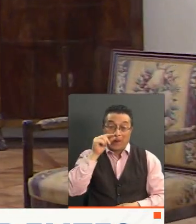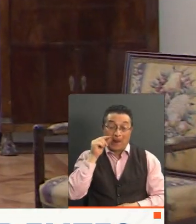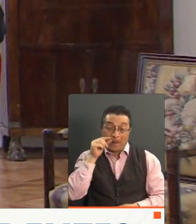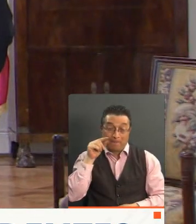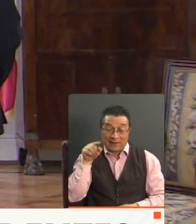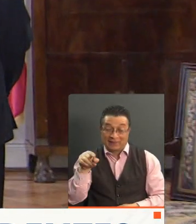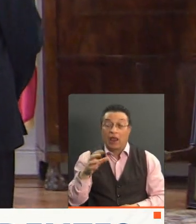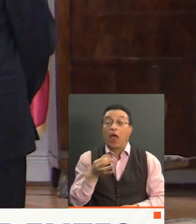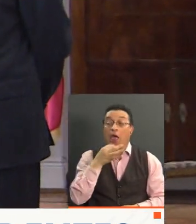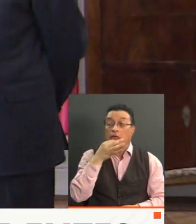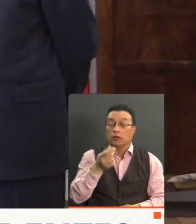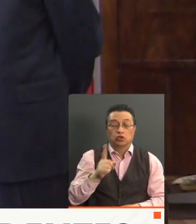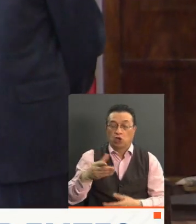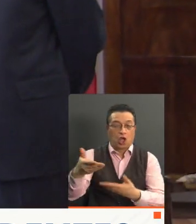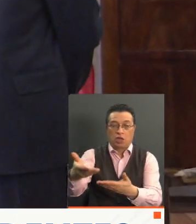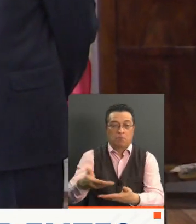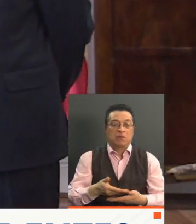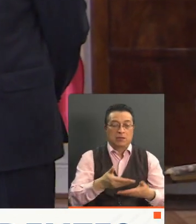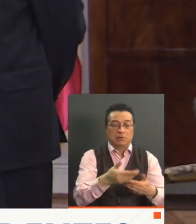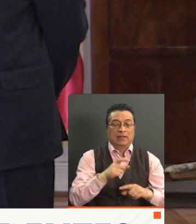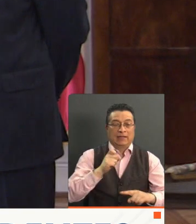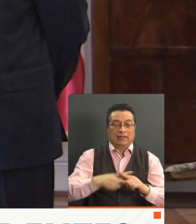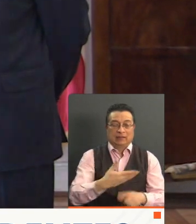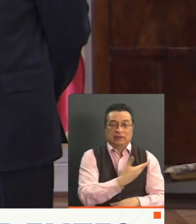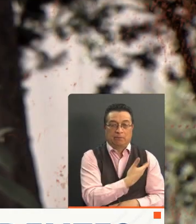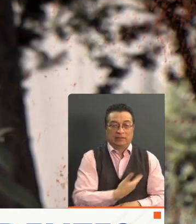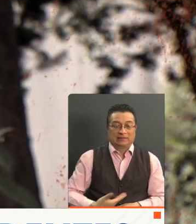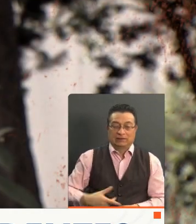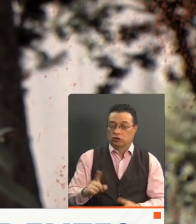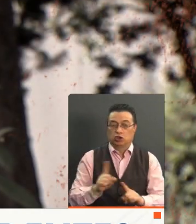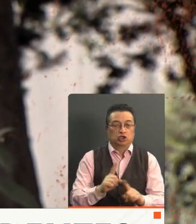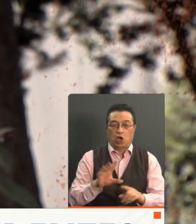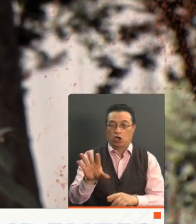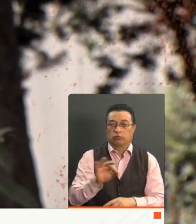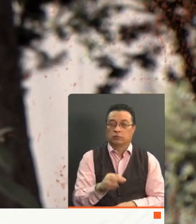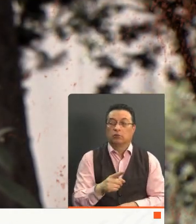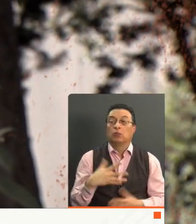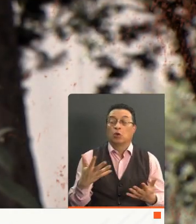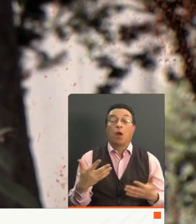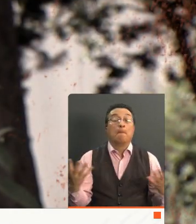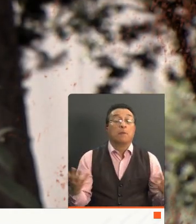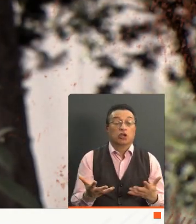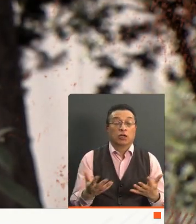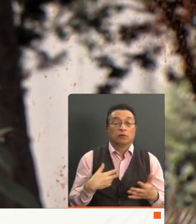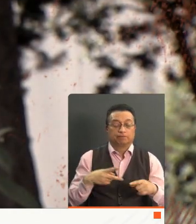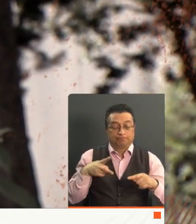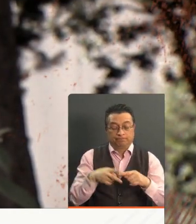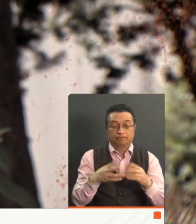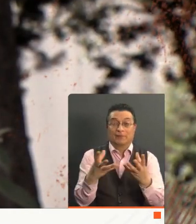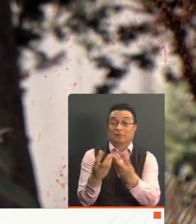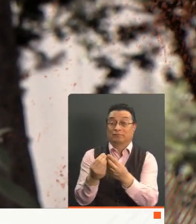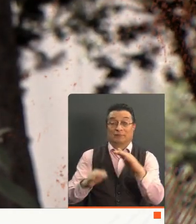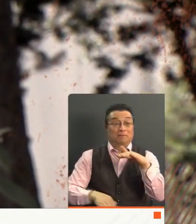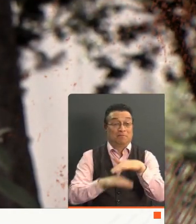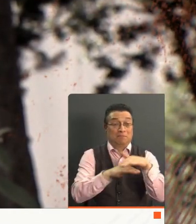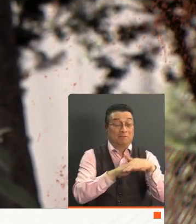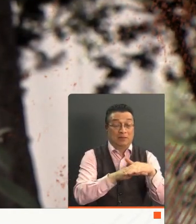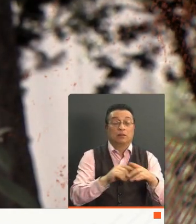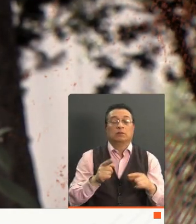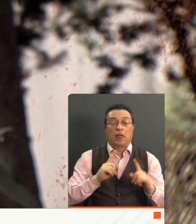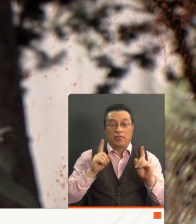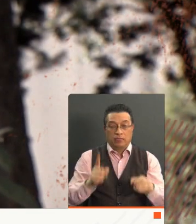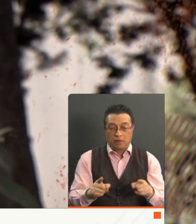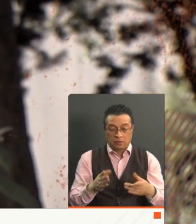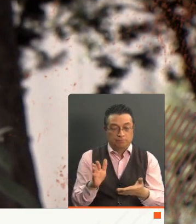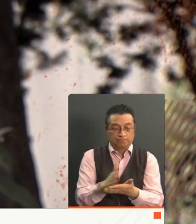no estaban invitados los expresidentes de la República. Como consecuencia de las restricciones por el aforo, hemos tenido que definir